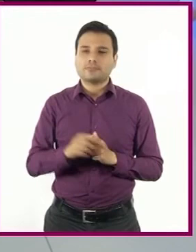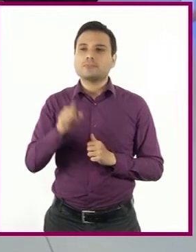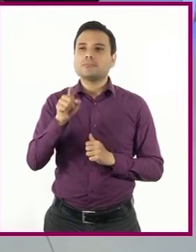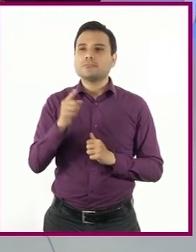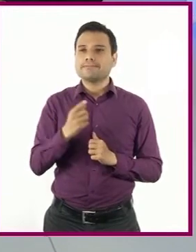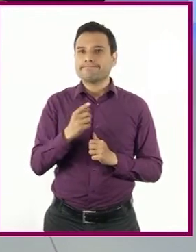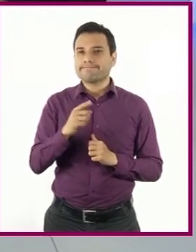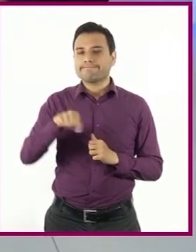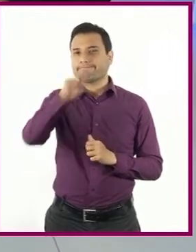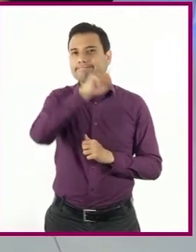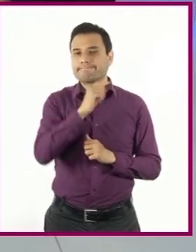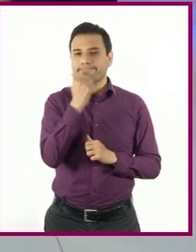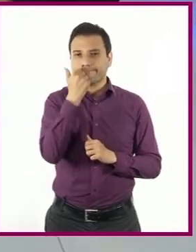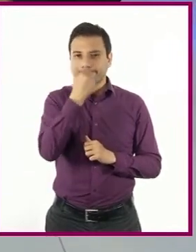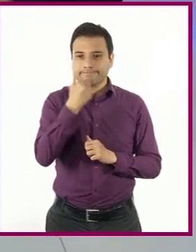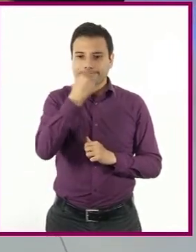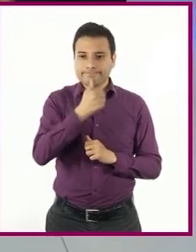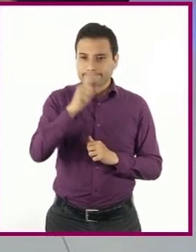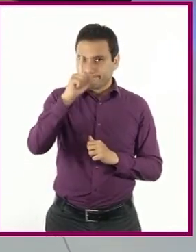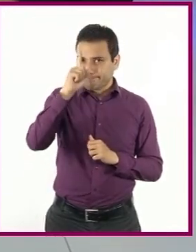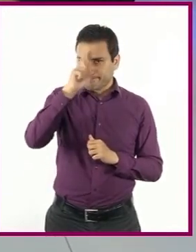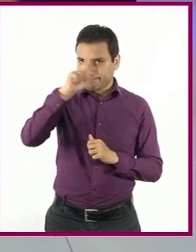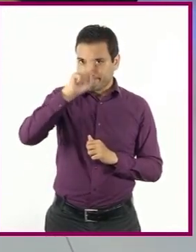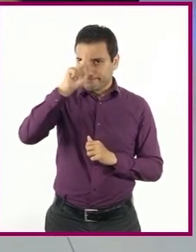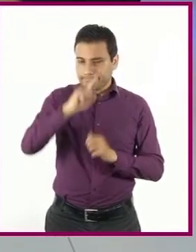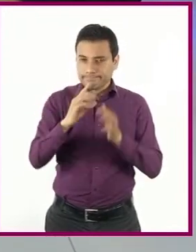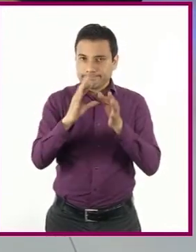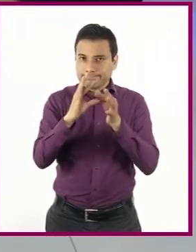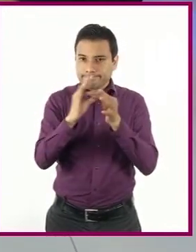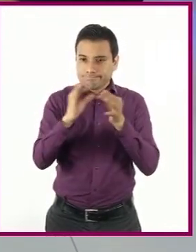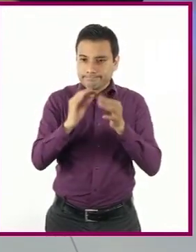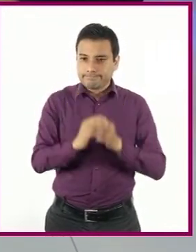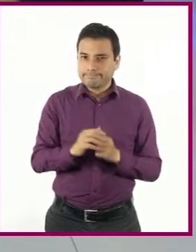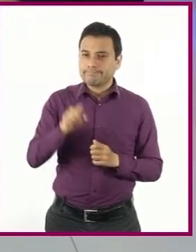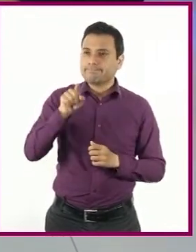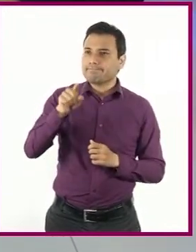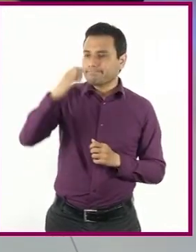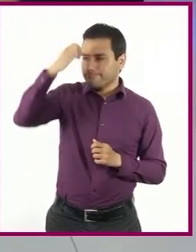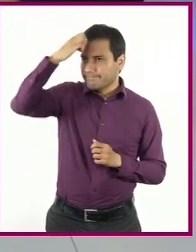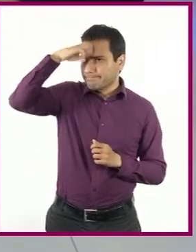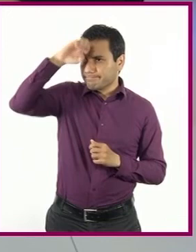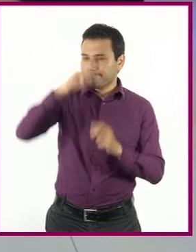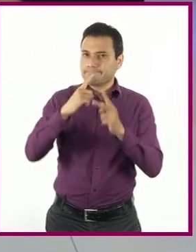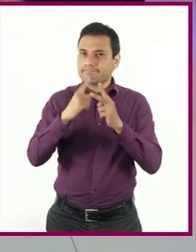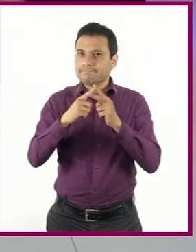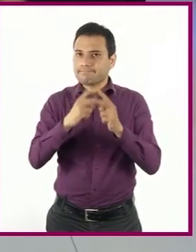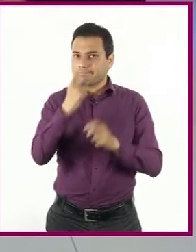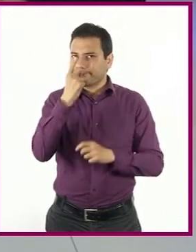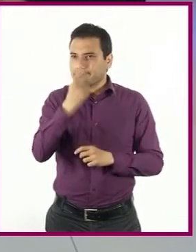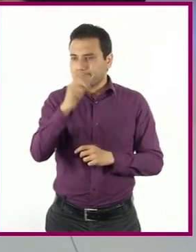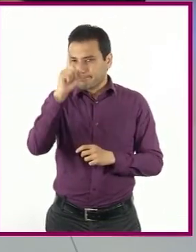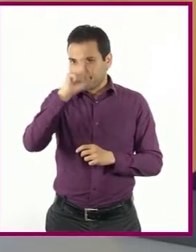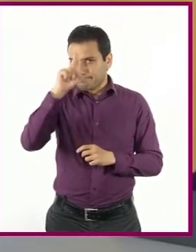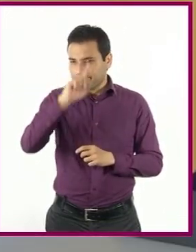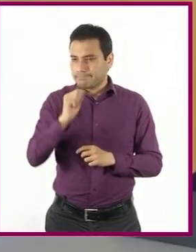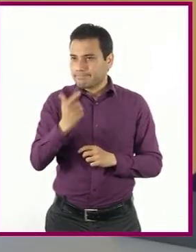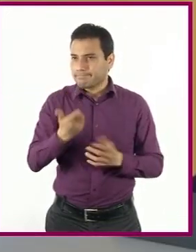para las alumnas y los alumnos de secundaria con base en su experiencia con las matemáticas y la economía?